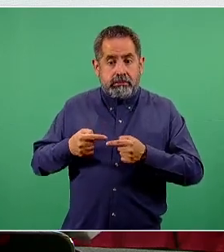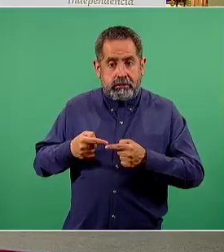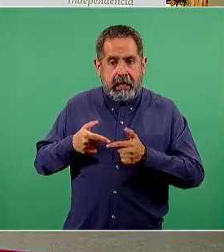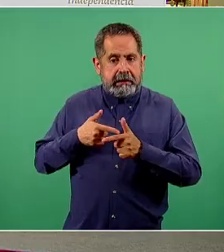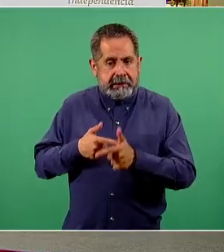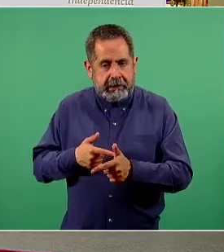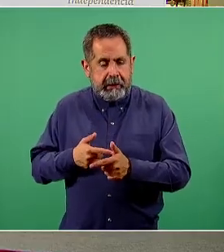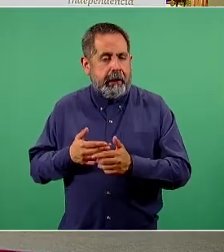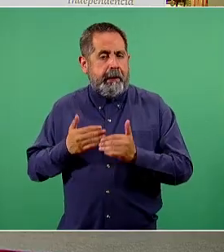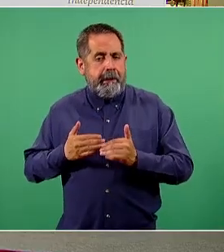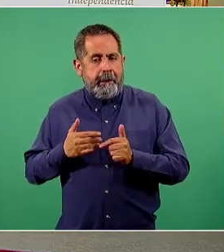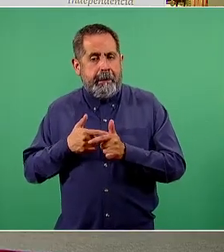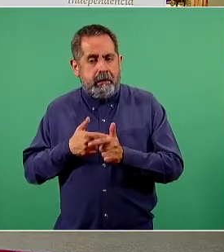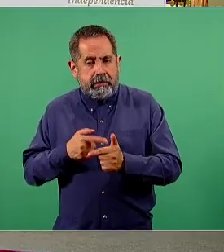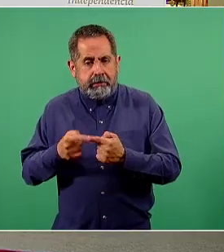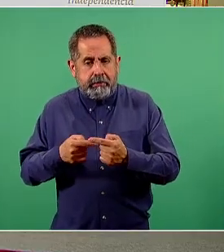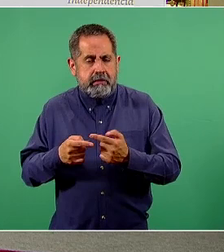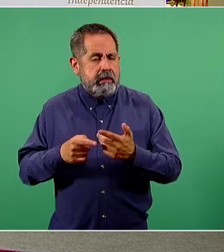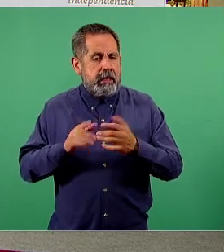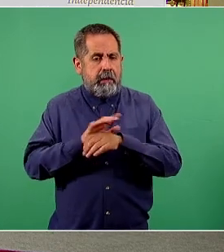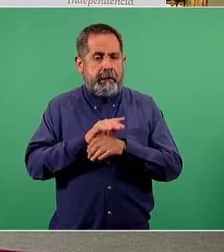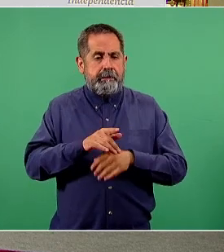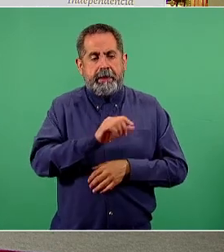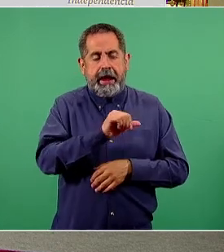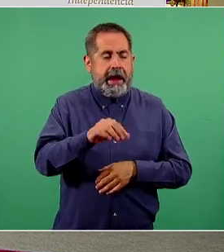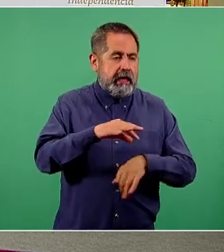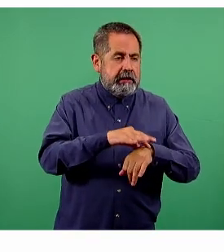vacunación. Personal de salud de primera línea,